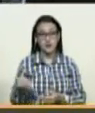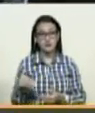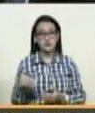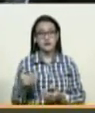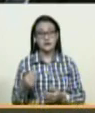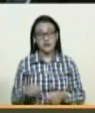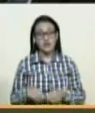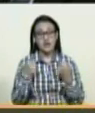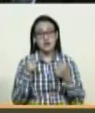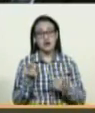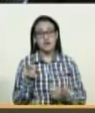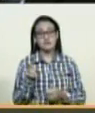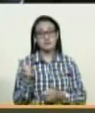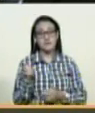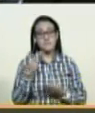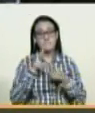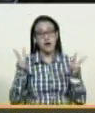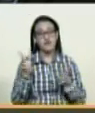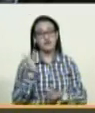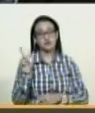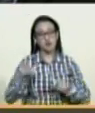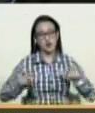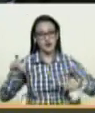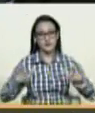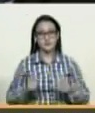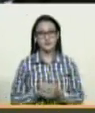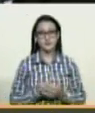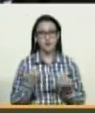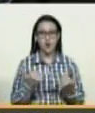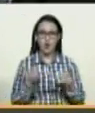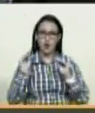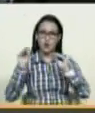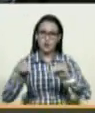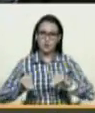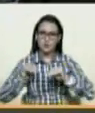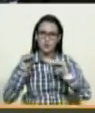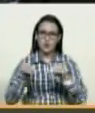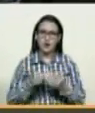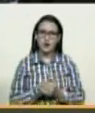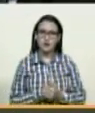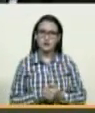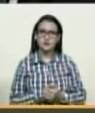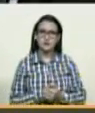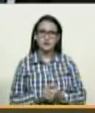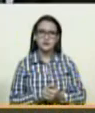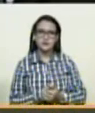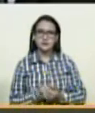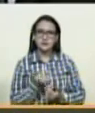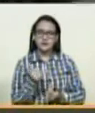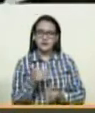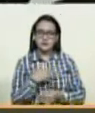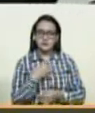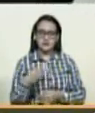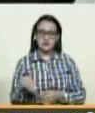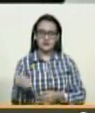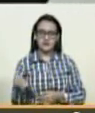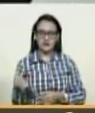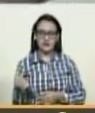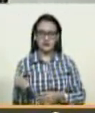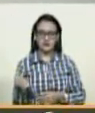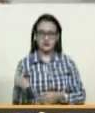venezuela por eso hemos convocado el día de hoy con por supuesto la presencia del presidente del poder